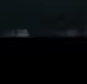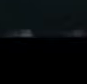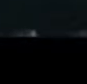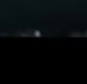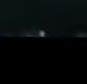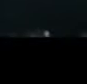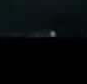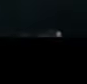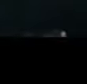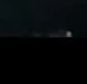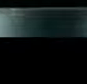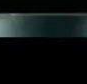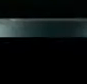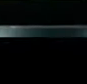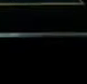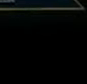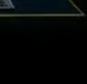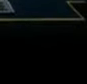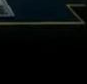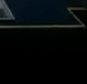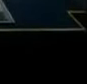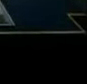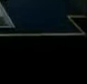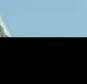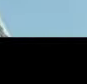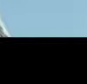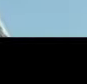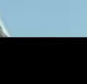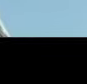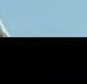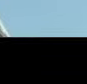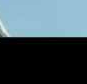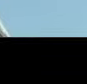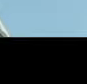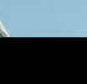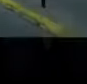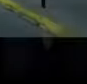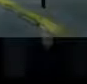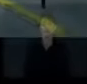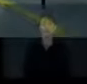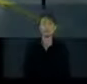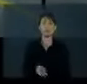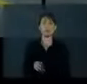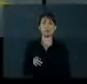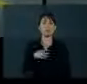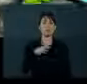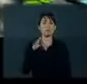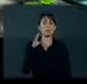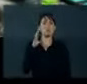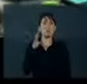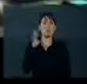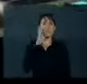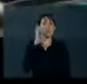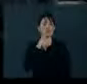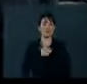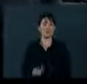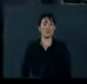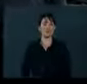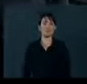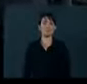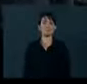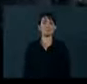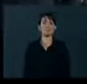a hacer un trabajo en terreno con la finalidad de conocer y palpar las diferentes problemáticas que se enfrentan, junto con recalcar la